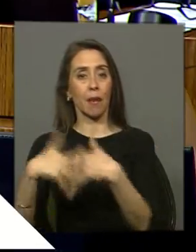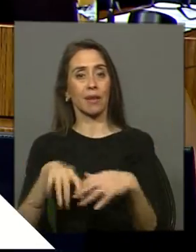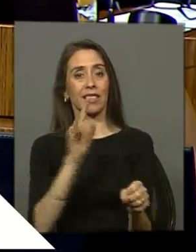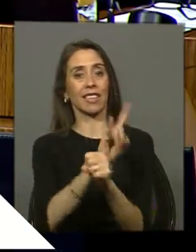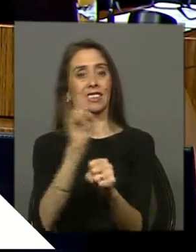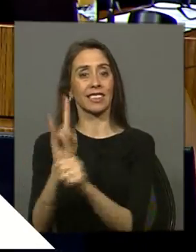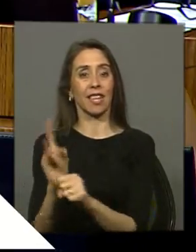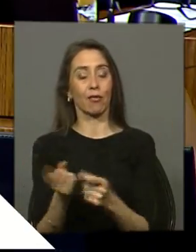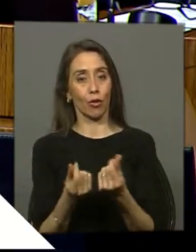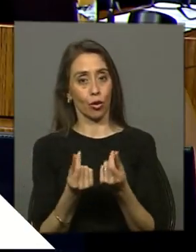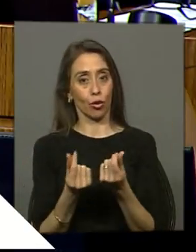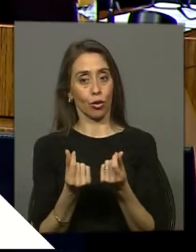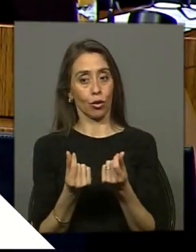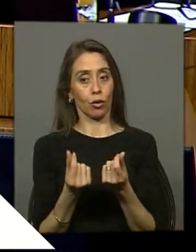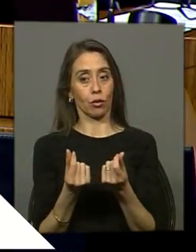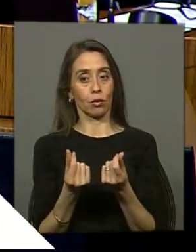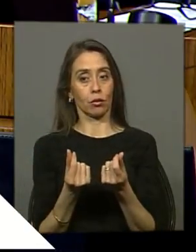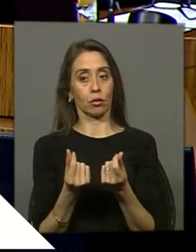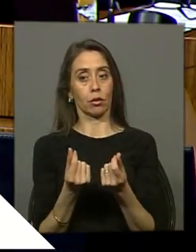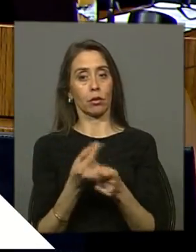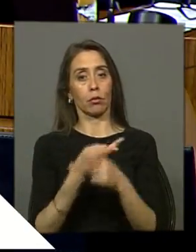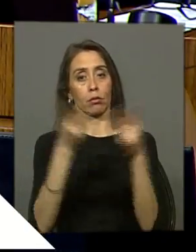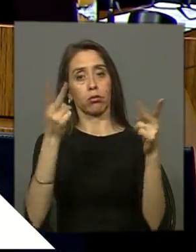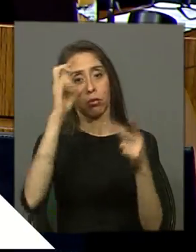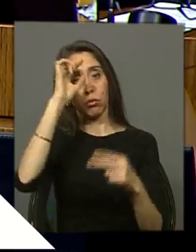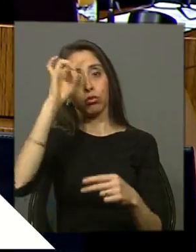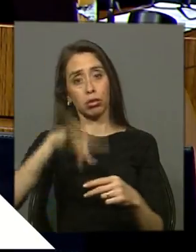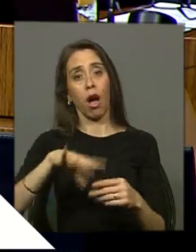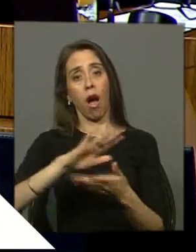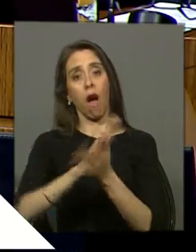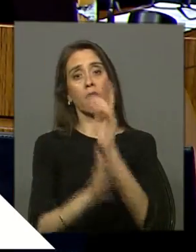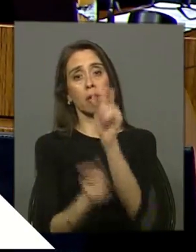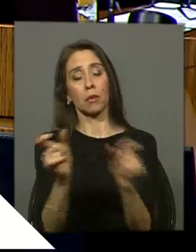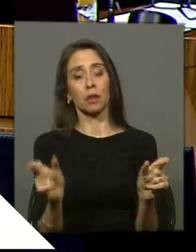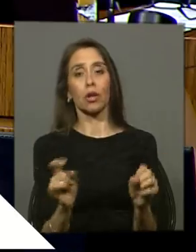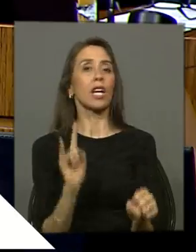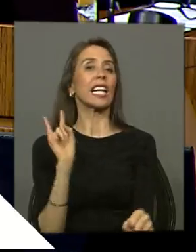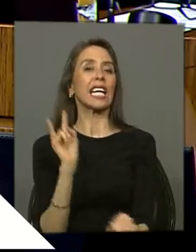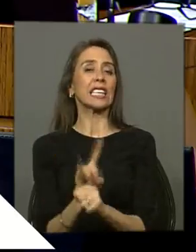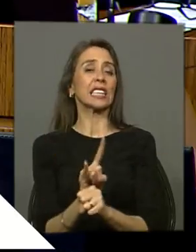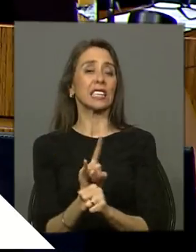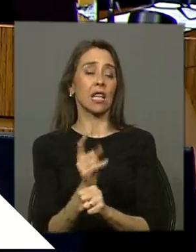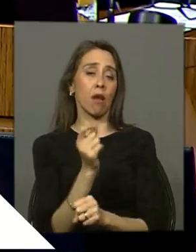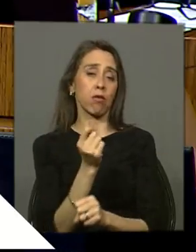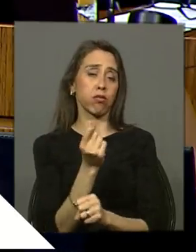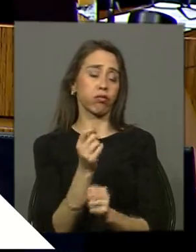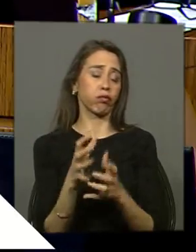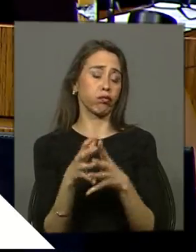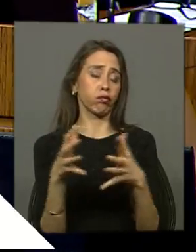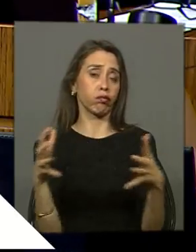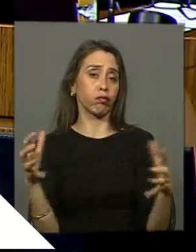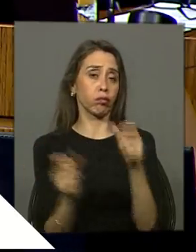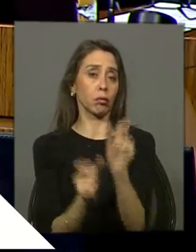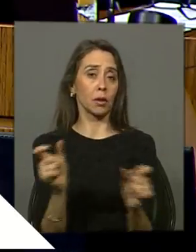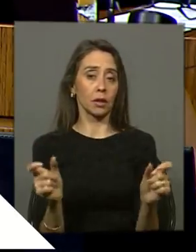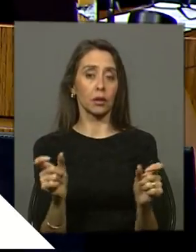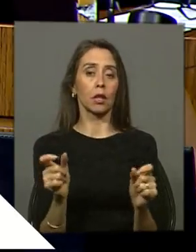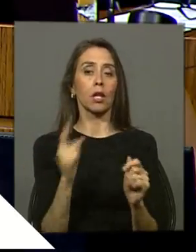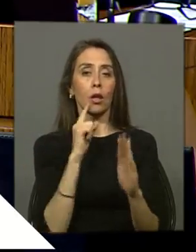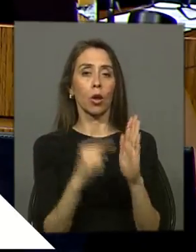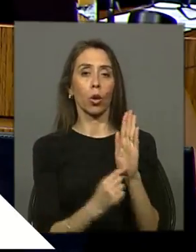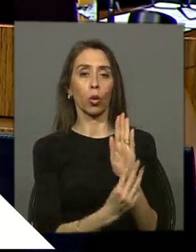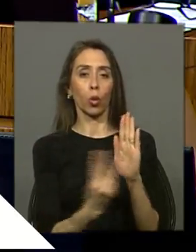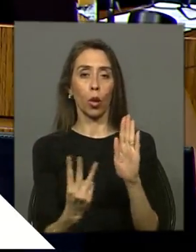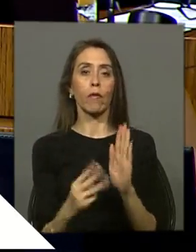conocimiento por parte de la Unión Pública de estafas de carácter masivo funcionaban con páginas web